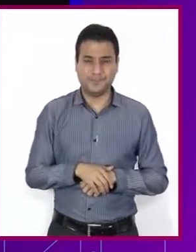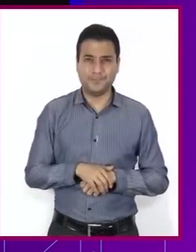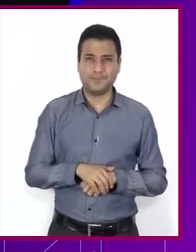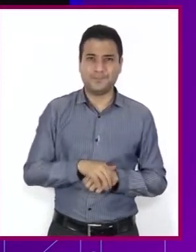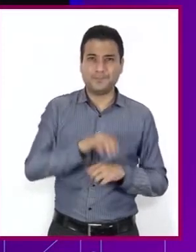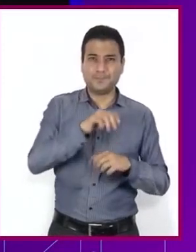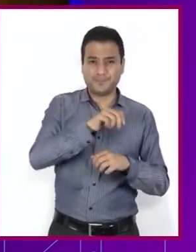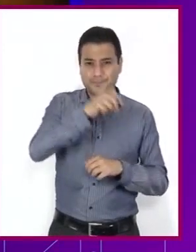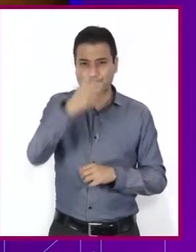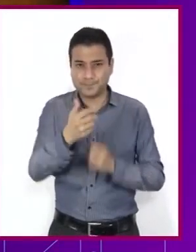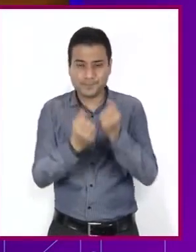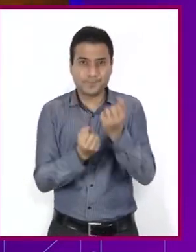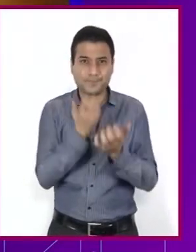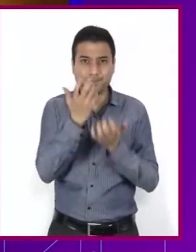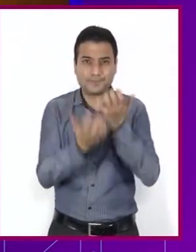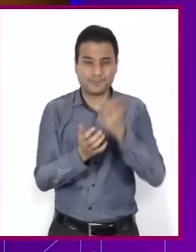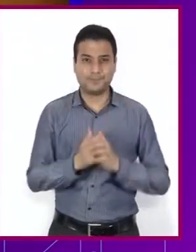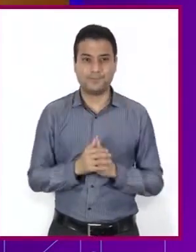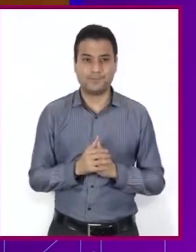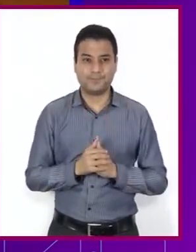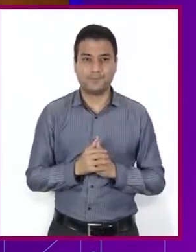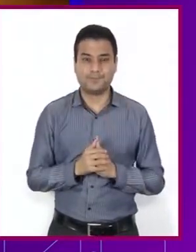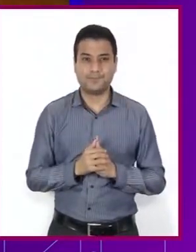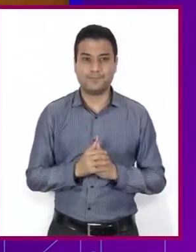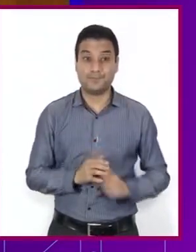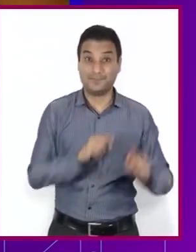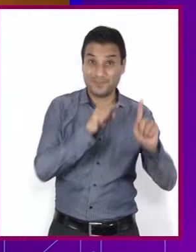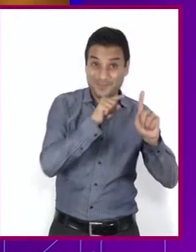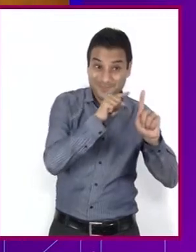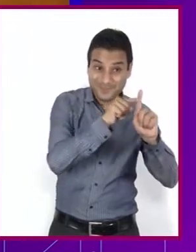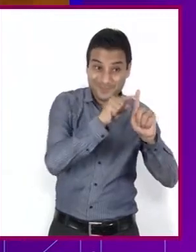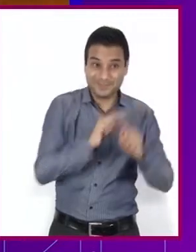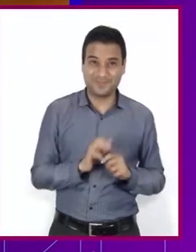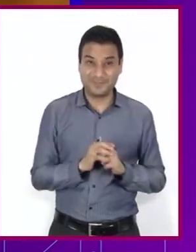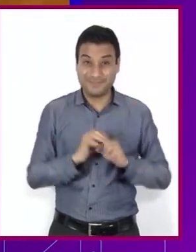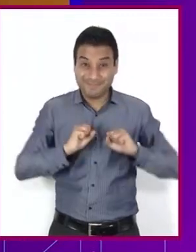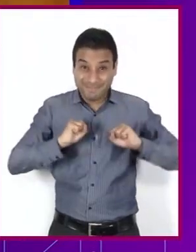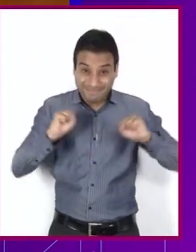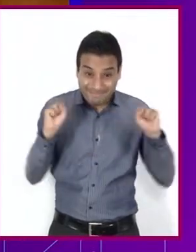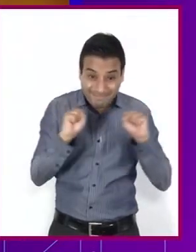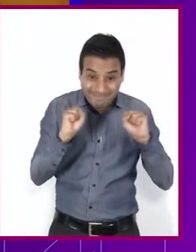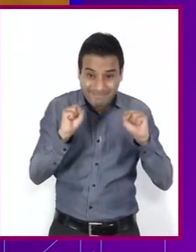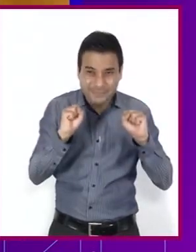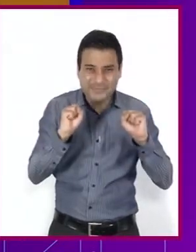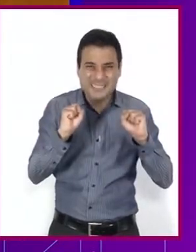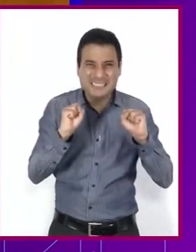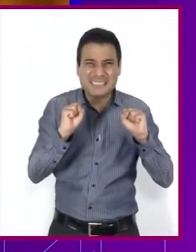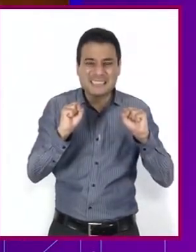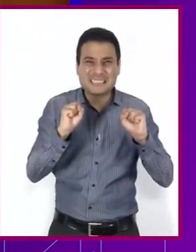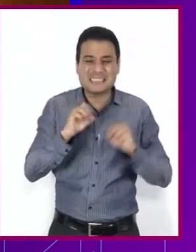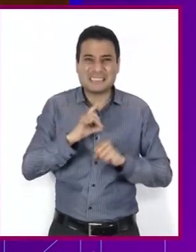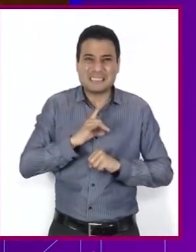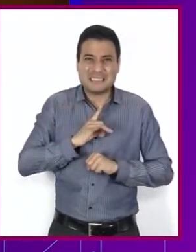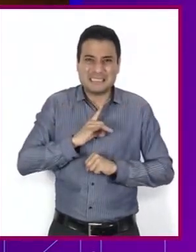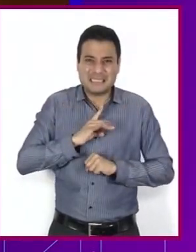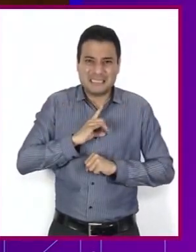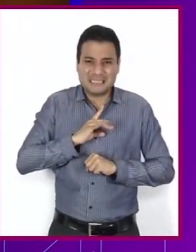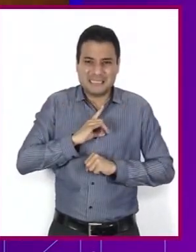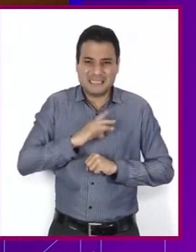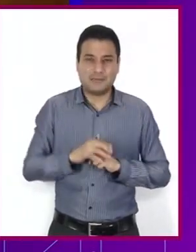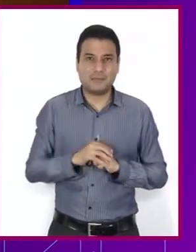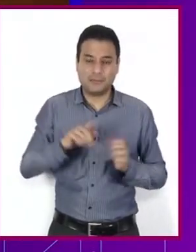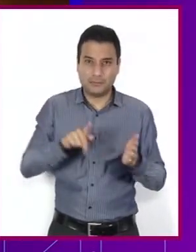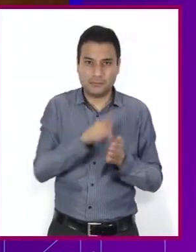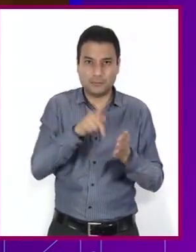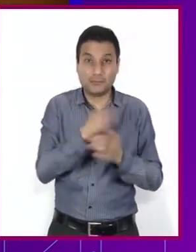Sin embargo, al llegar corriendo para arrojarse, sintió miedo y se detuvo. 4 veces lo